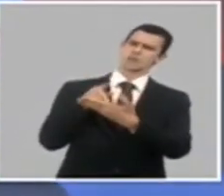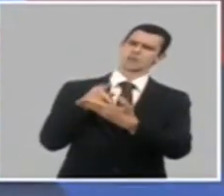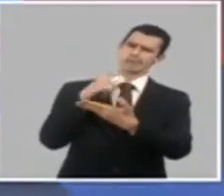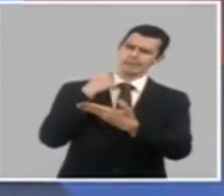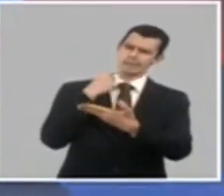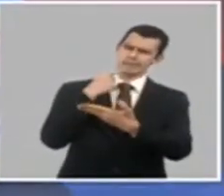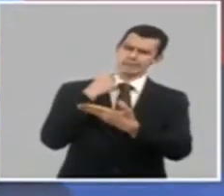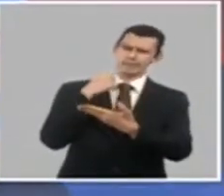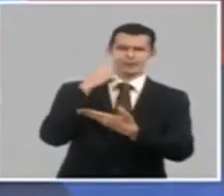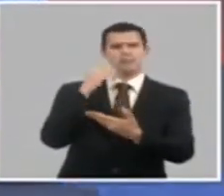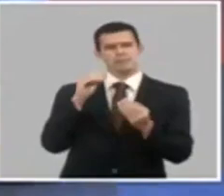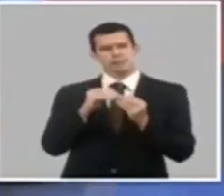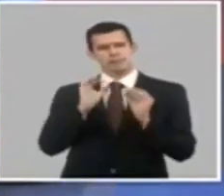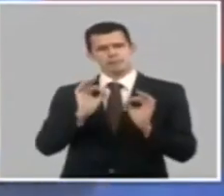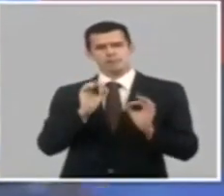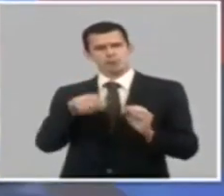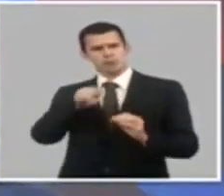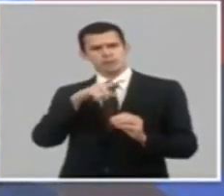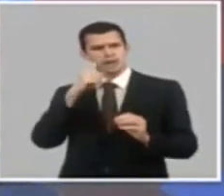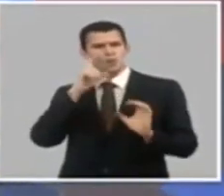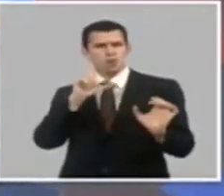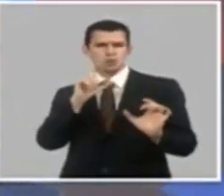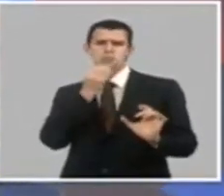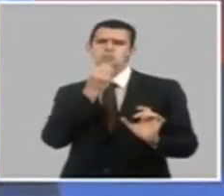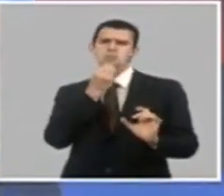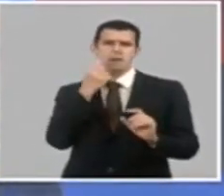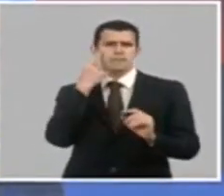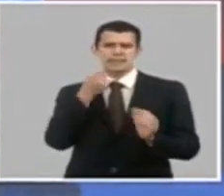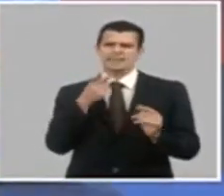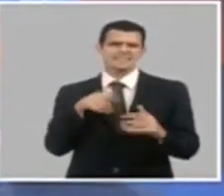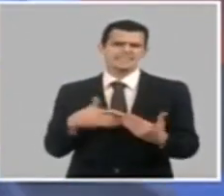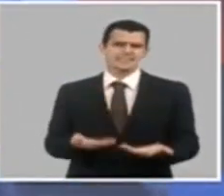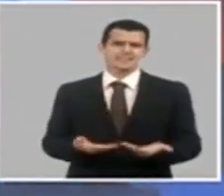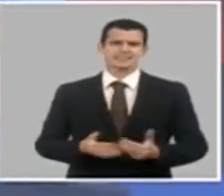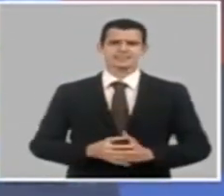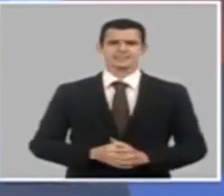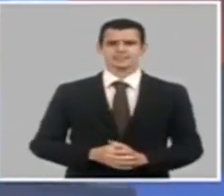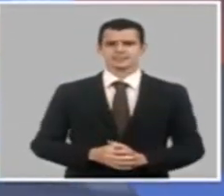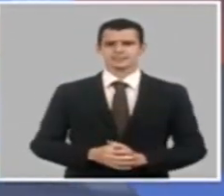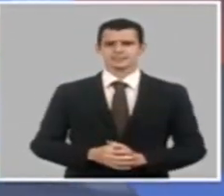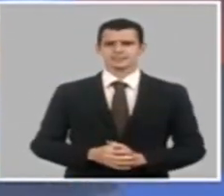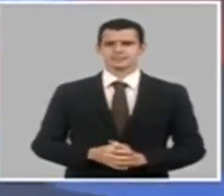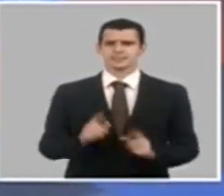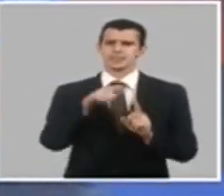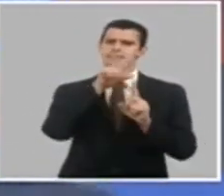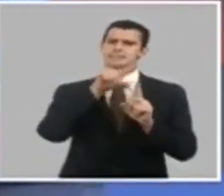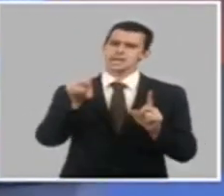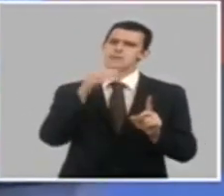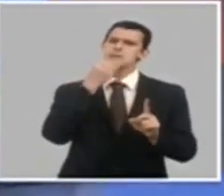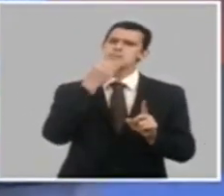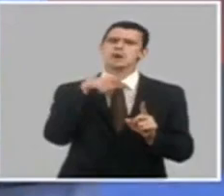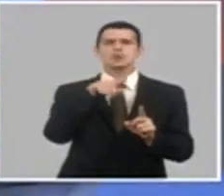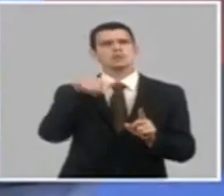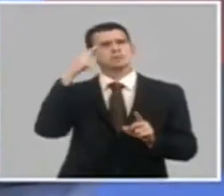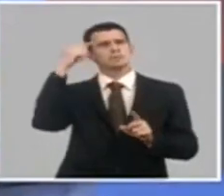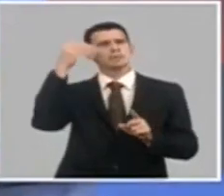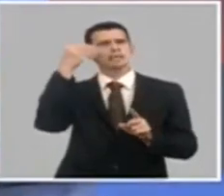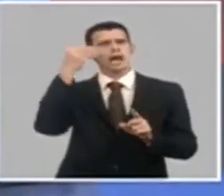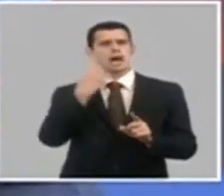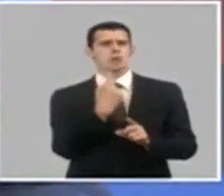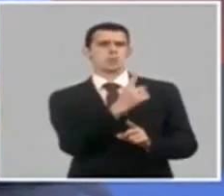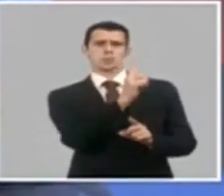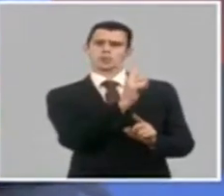es interesante el tema creo que tiene digamos ramificaciones no tiene seguimiento si se quisiera dar